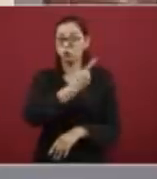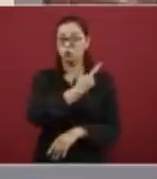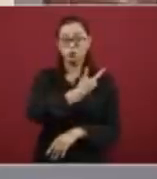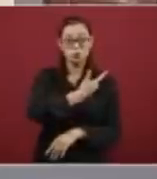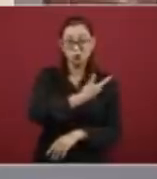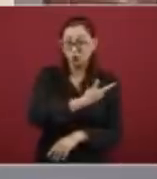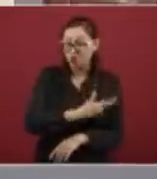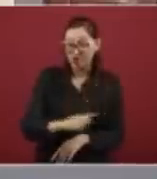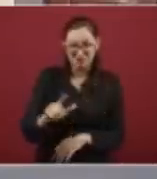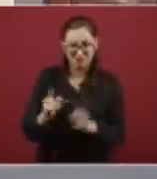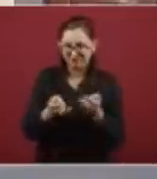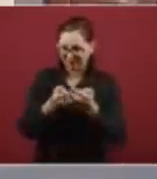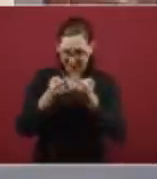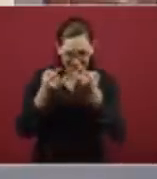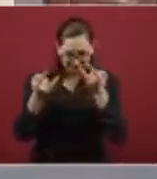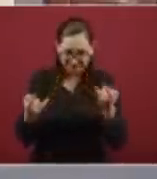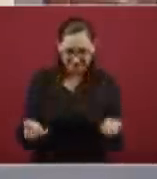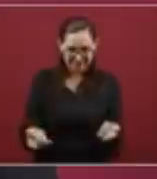reconociéramos nuestra historia.